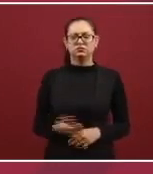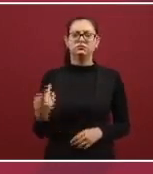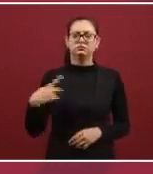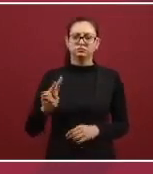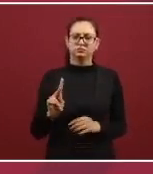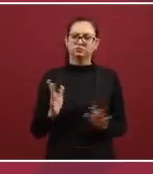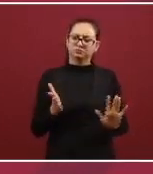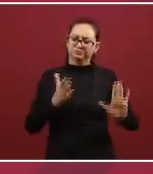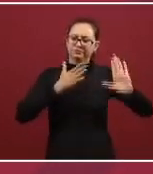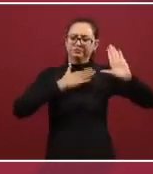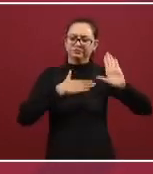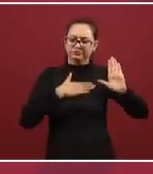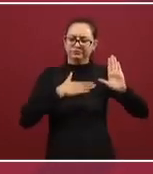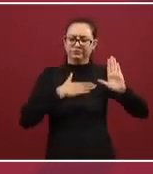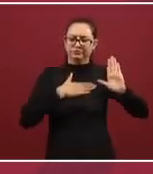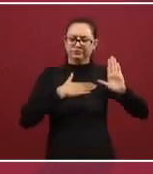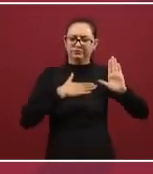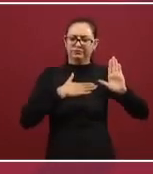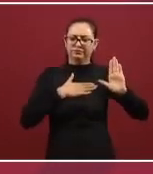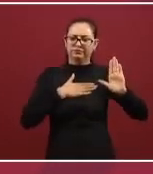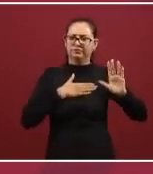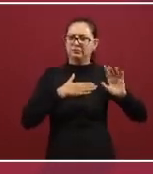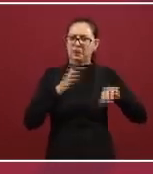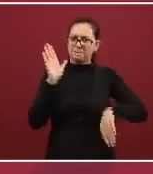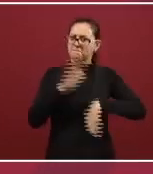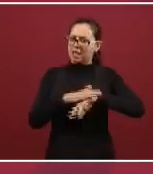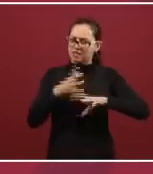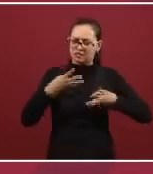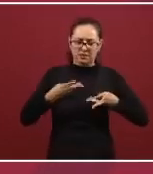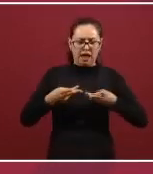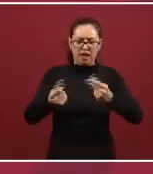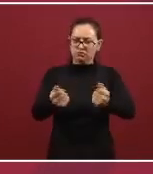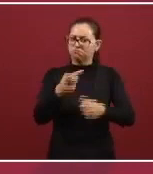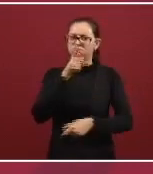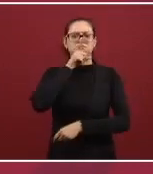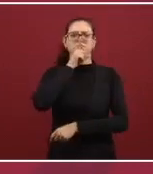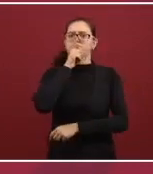compromiso que no haya un gasto adicional,